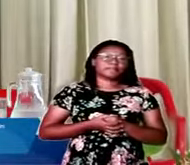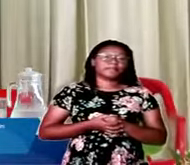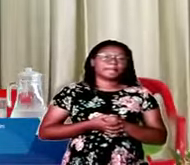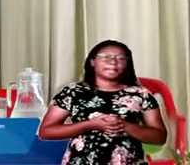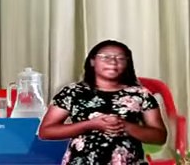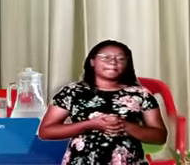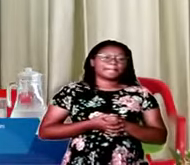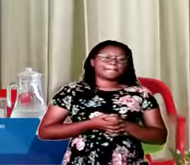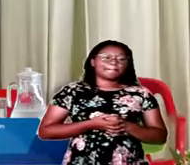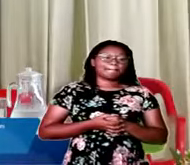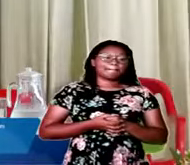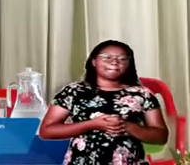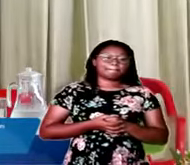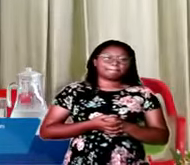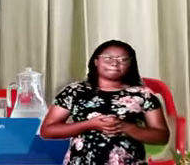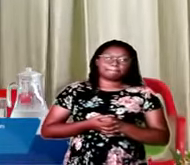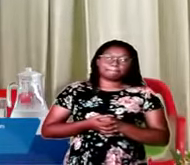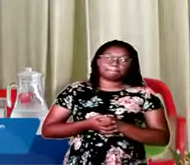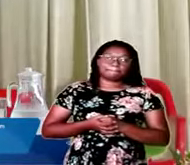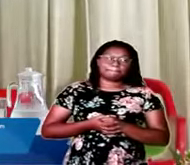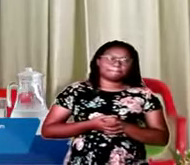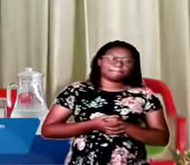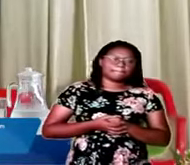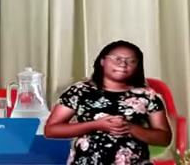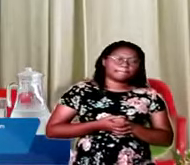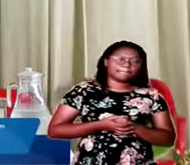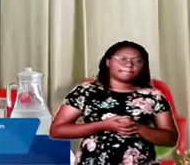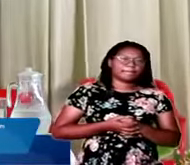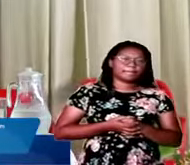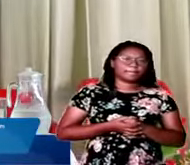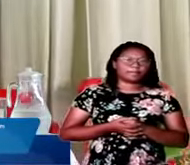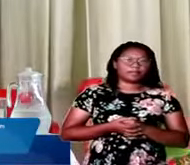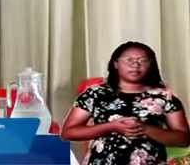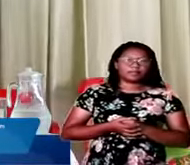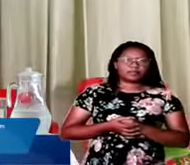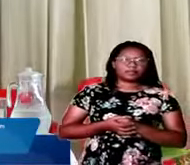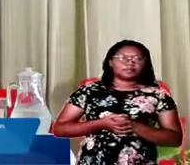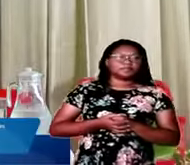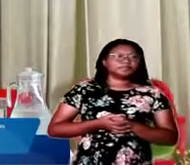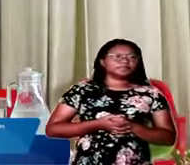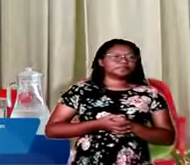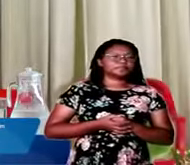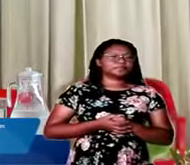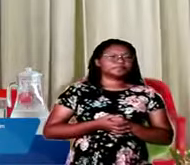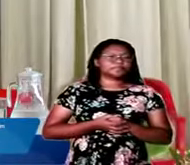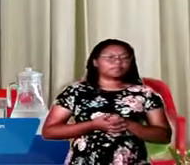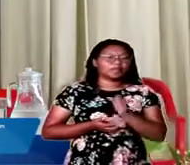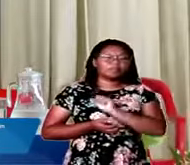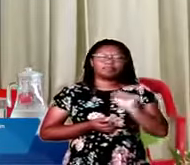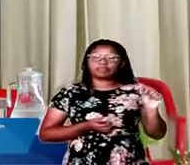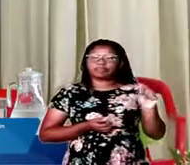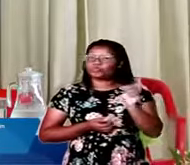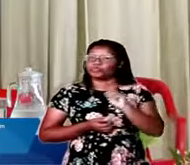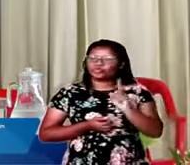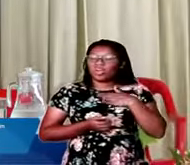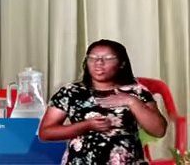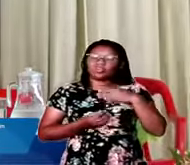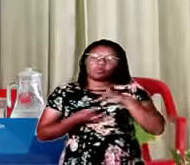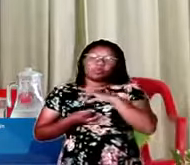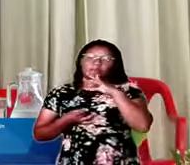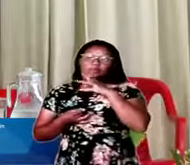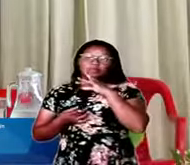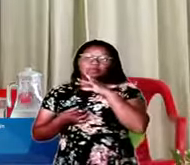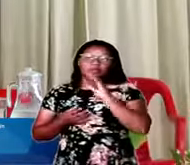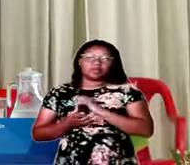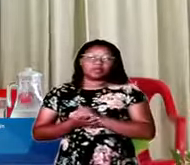Así que no nos salgamos por la tangente dándonos de que somos espirituales y para nosotros